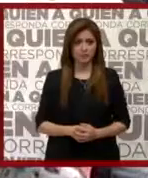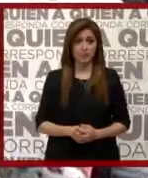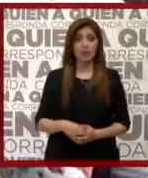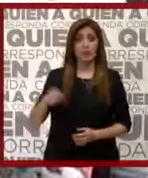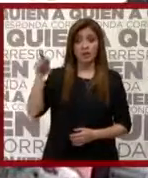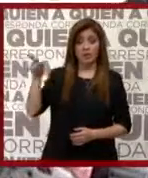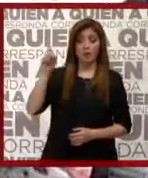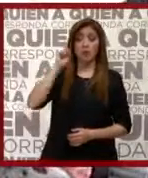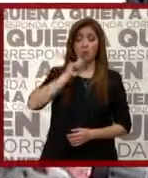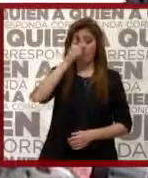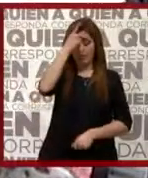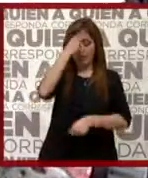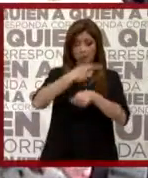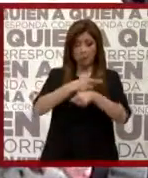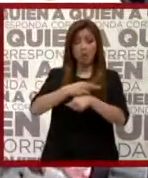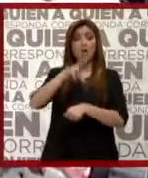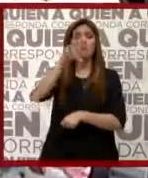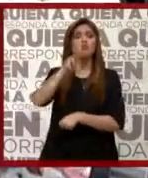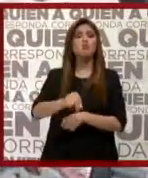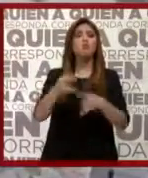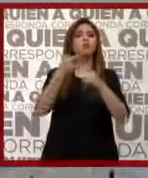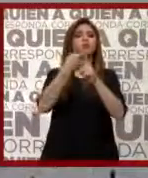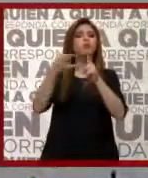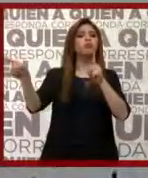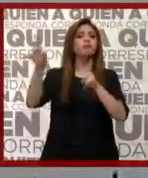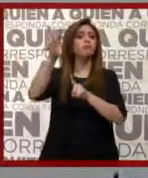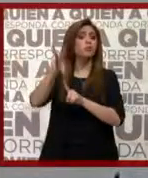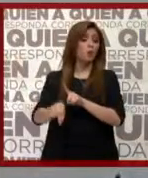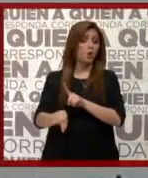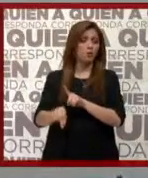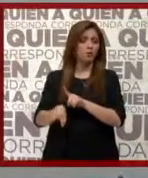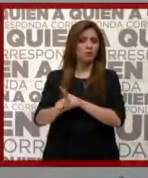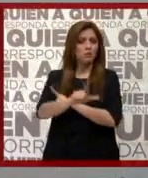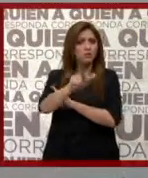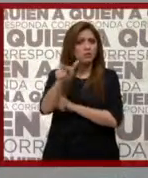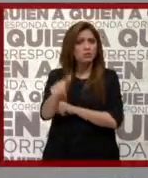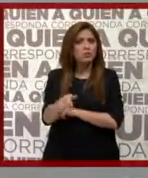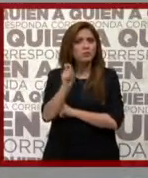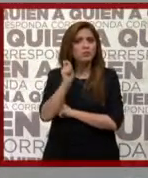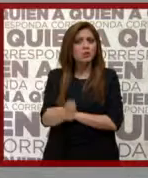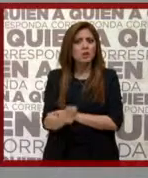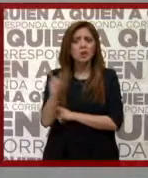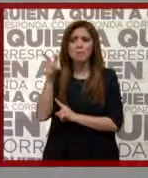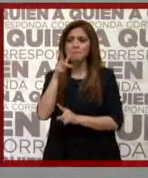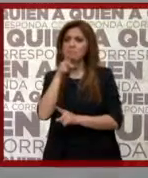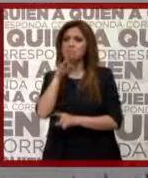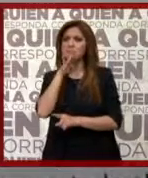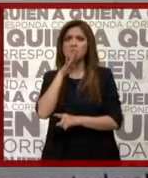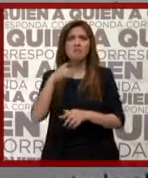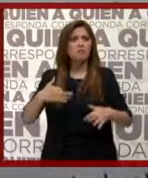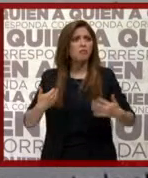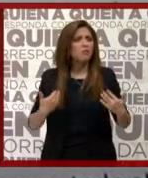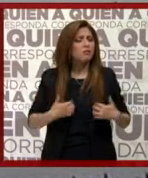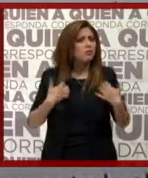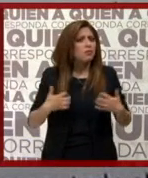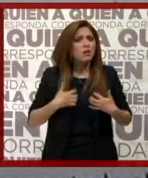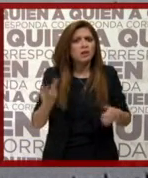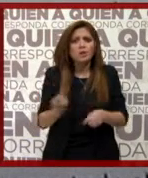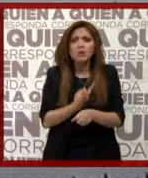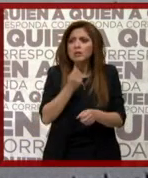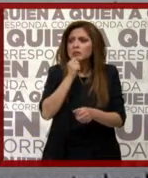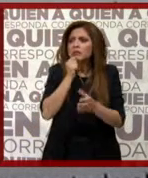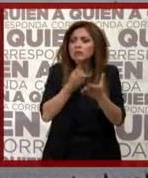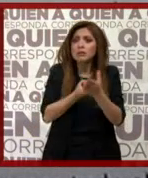la orden de que no se abriera la puerta. Esto provocó el enojo de los padres de familia. Fuimos a levantar